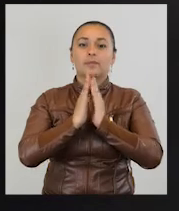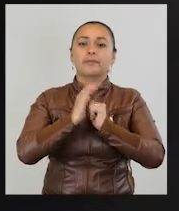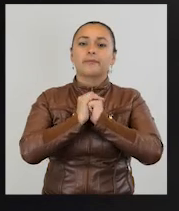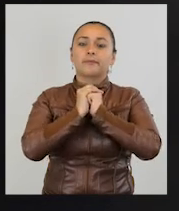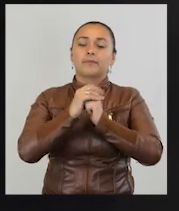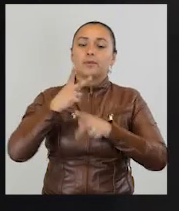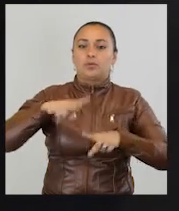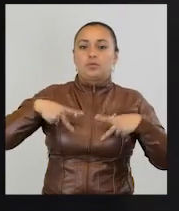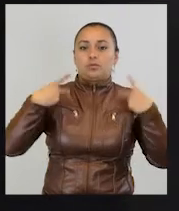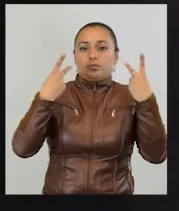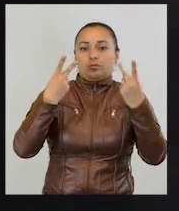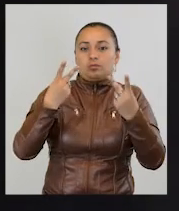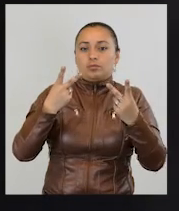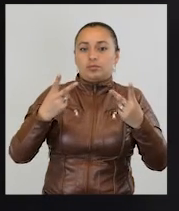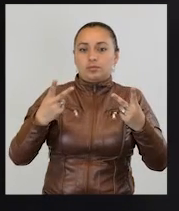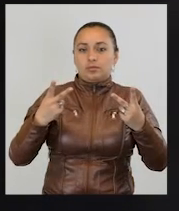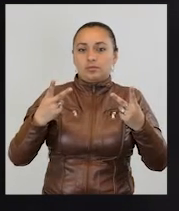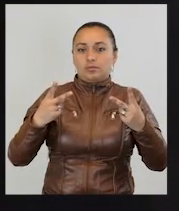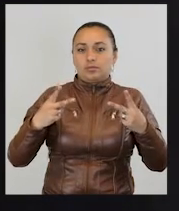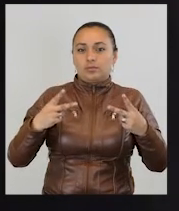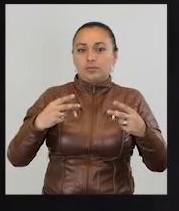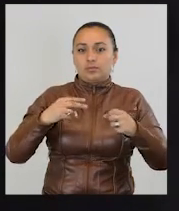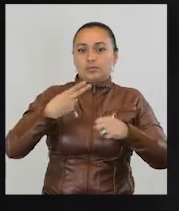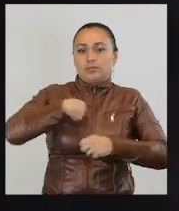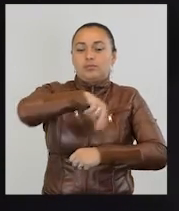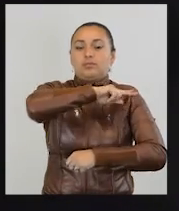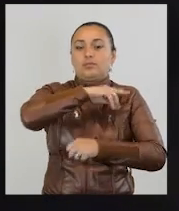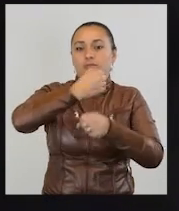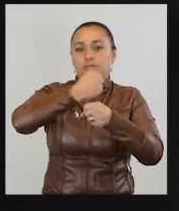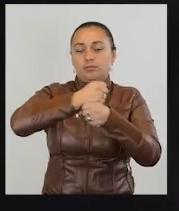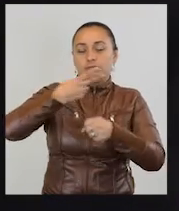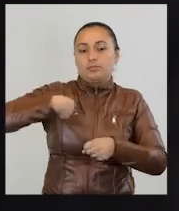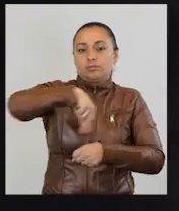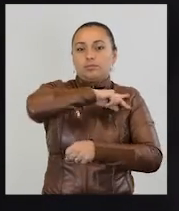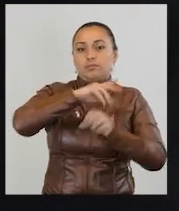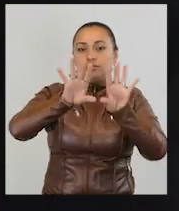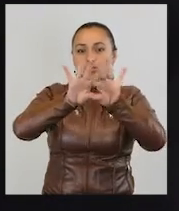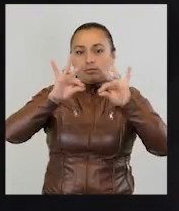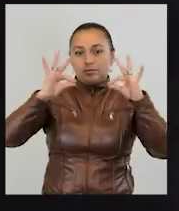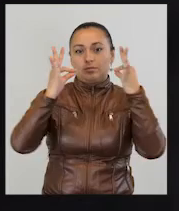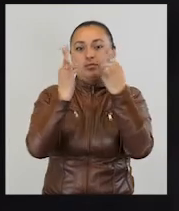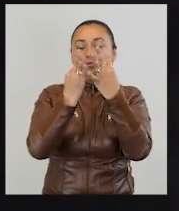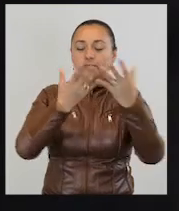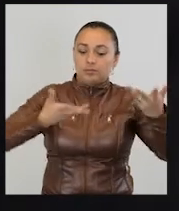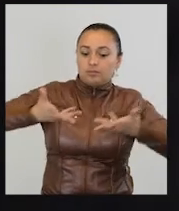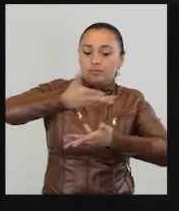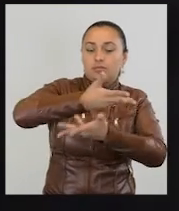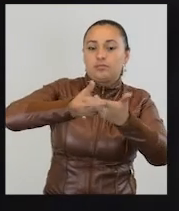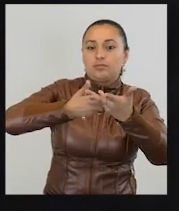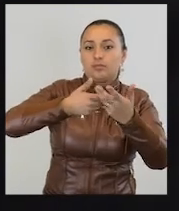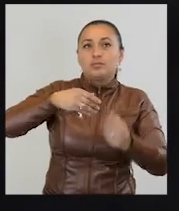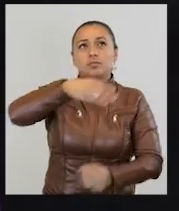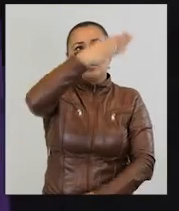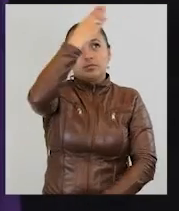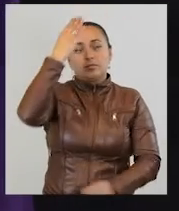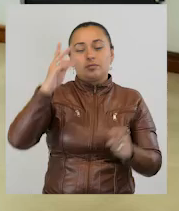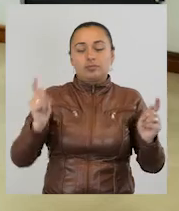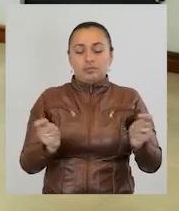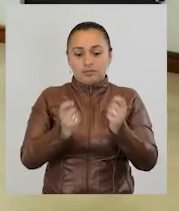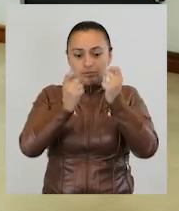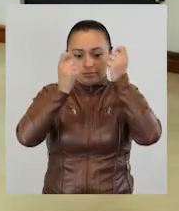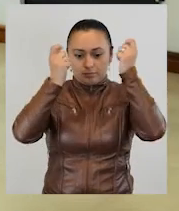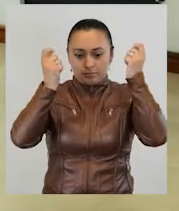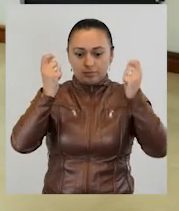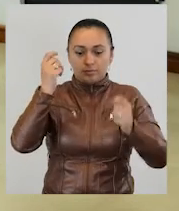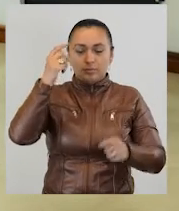bendiga nuestra vida, nuestro trabajo, nuestra familia y nuestra sociedad. Dios te salve María,